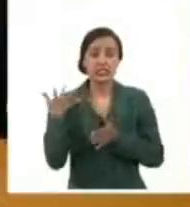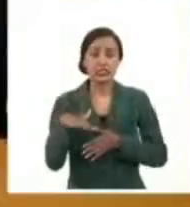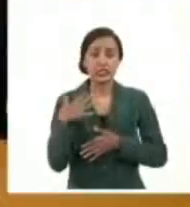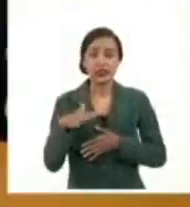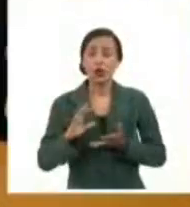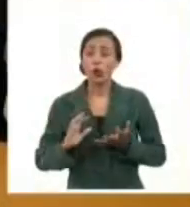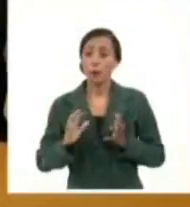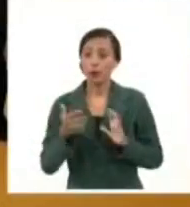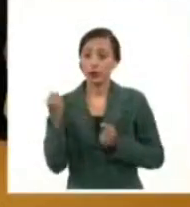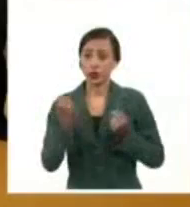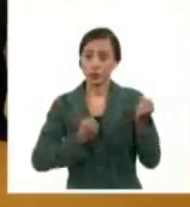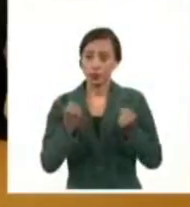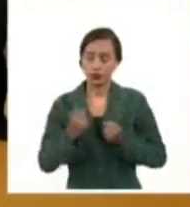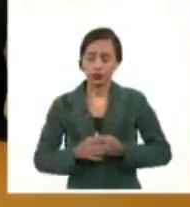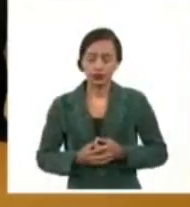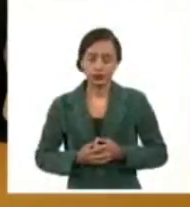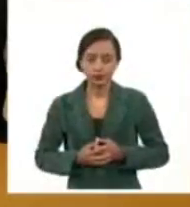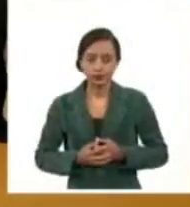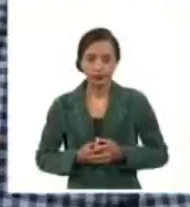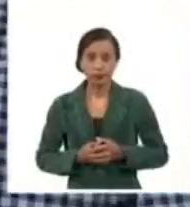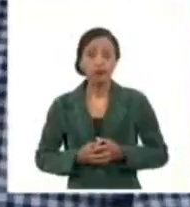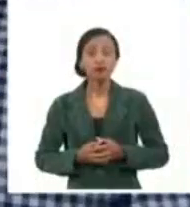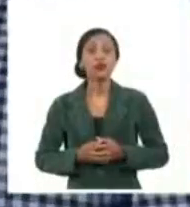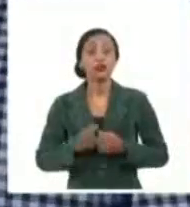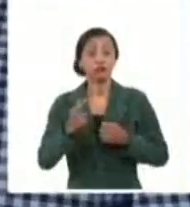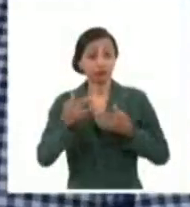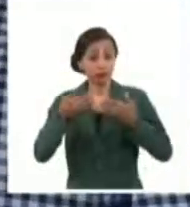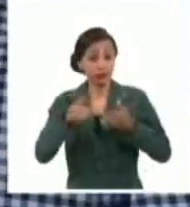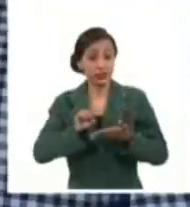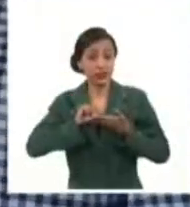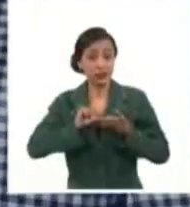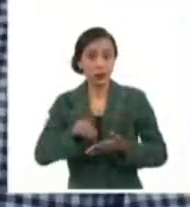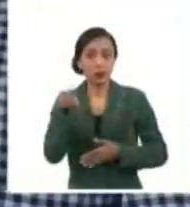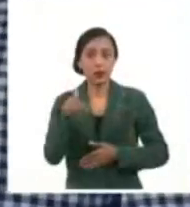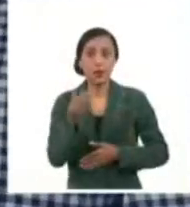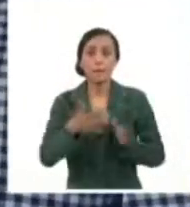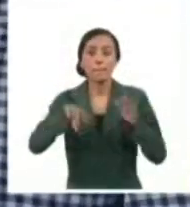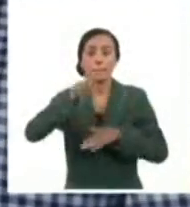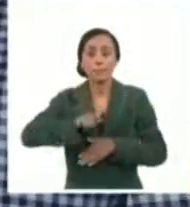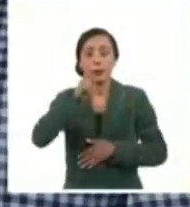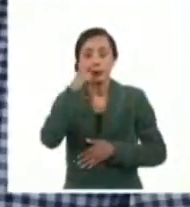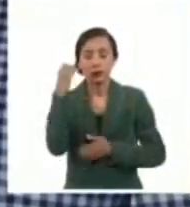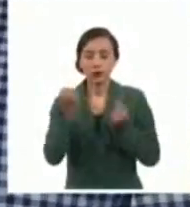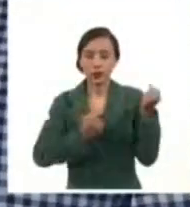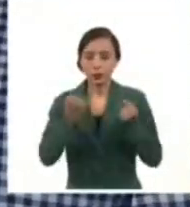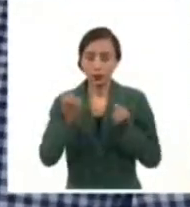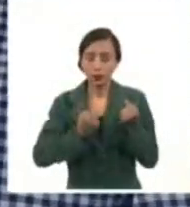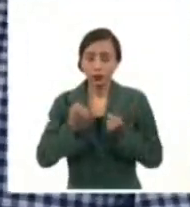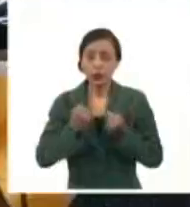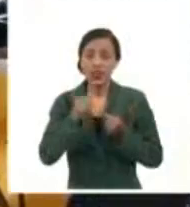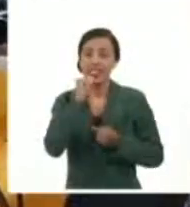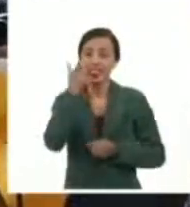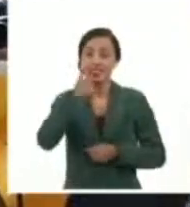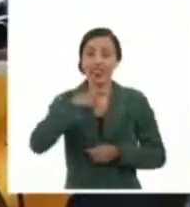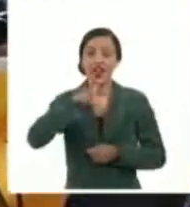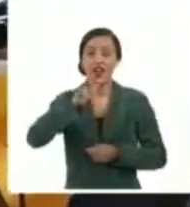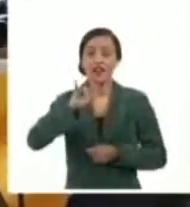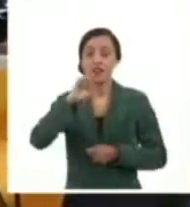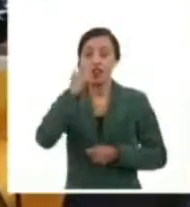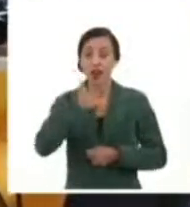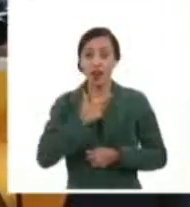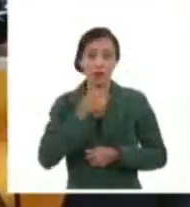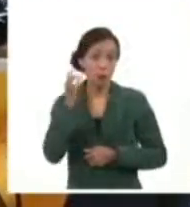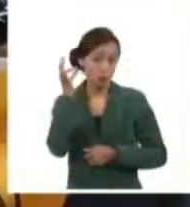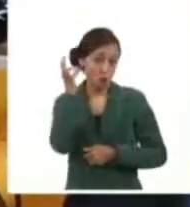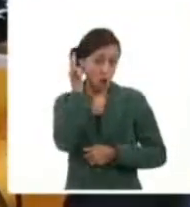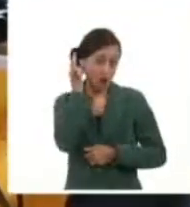complejo. A la apertura de este servicio asistieron el ministro del Transporte, Eduardo Rodríguez Dávila, Maribel